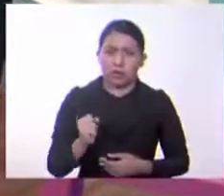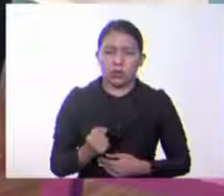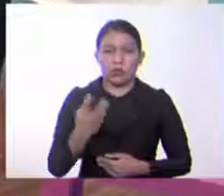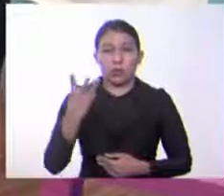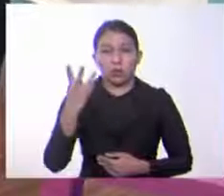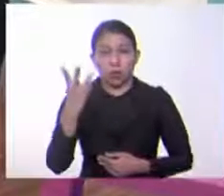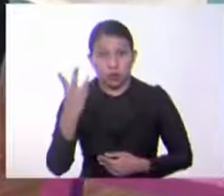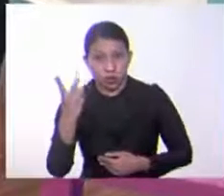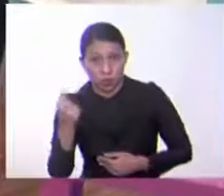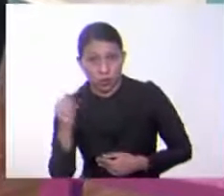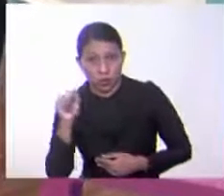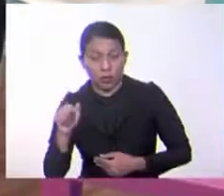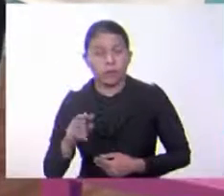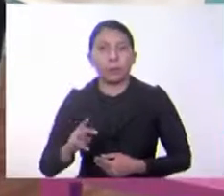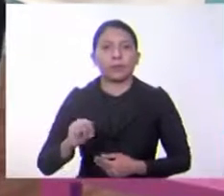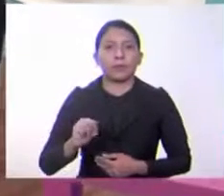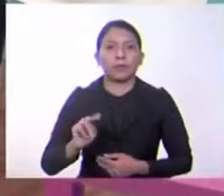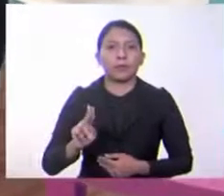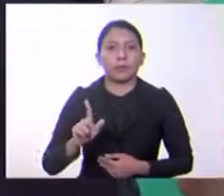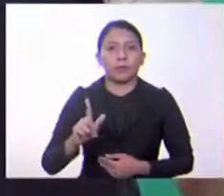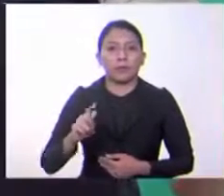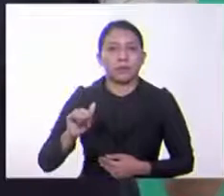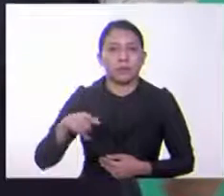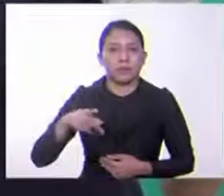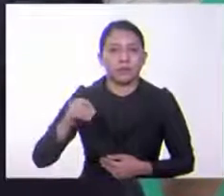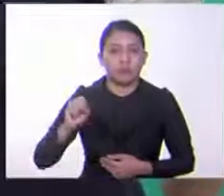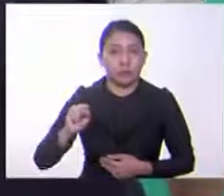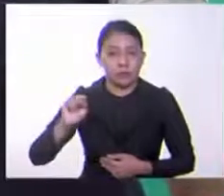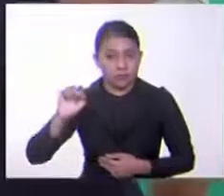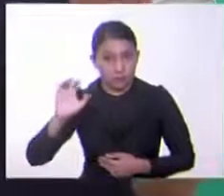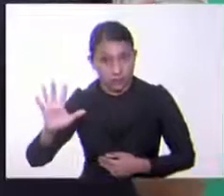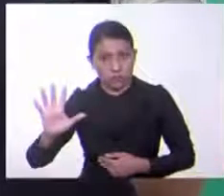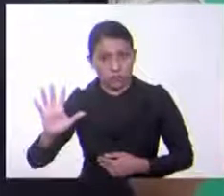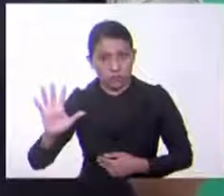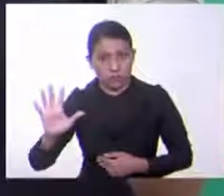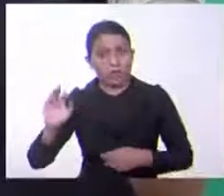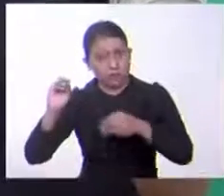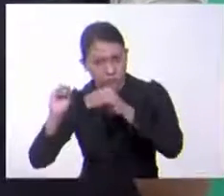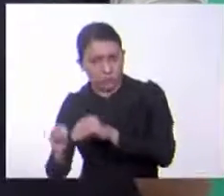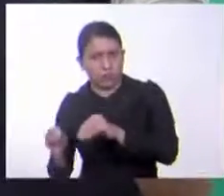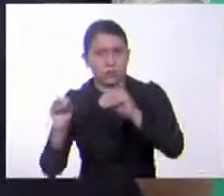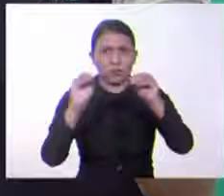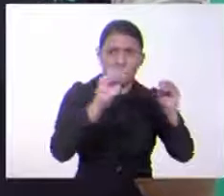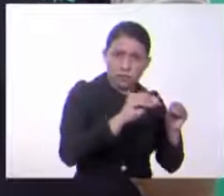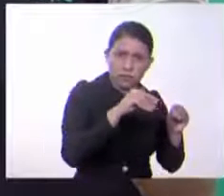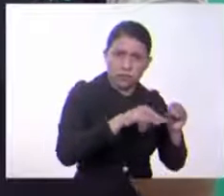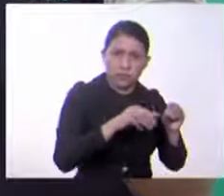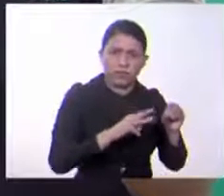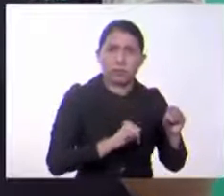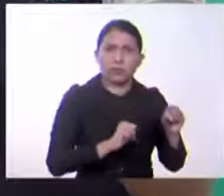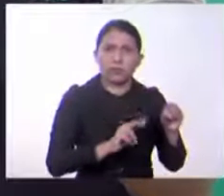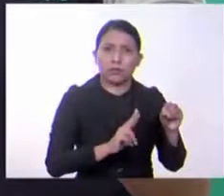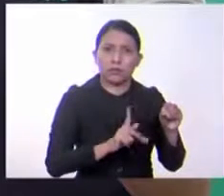5. ¿Será que todo número múltiplo de 5 es múltiplo de 10?